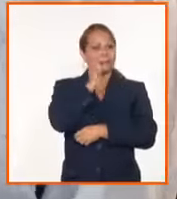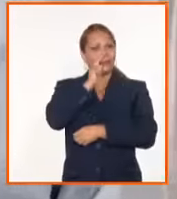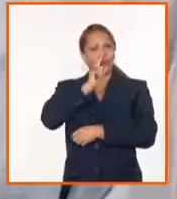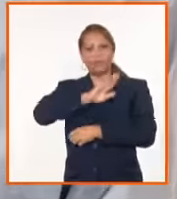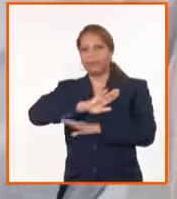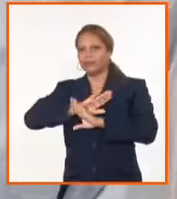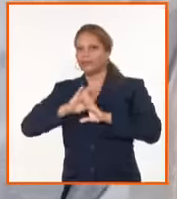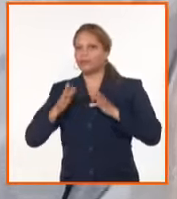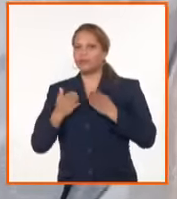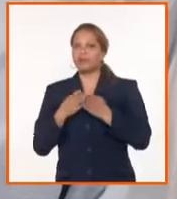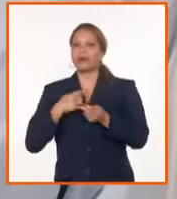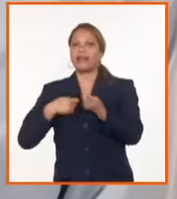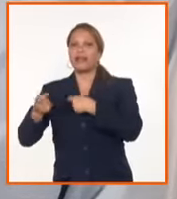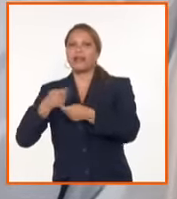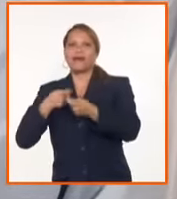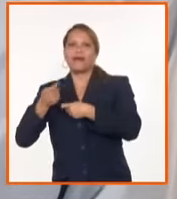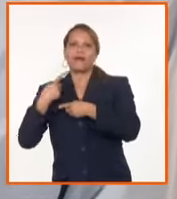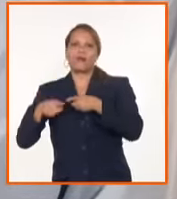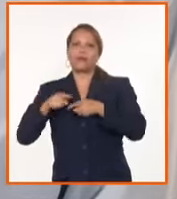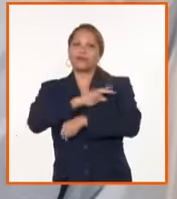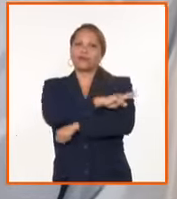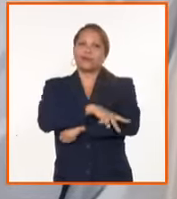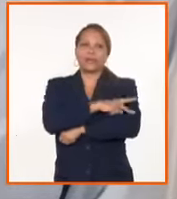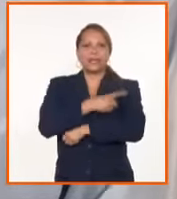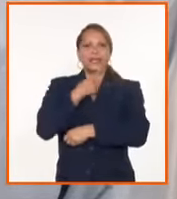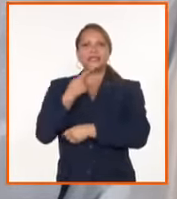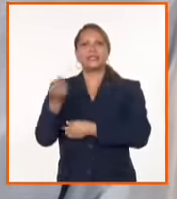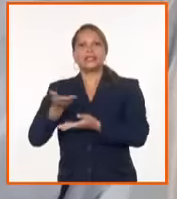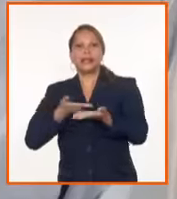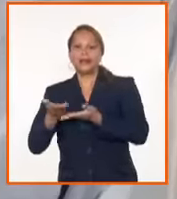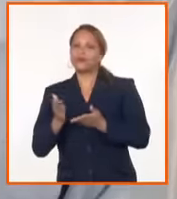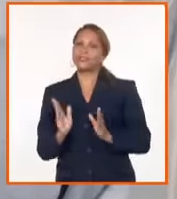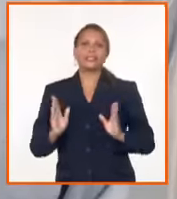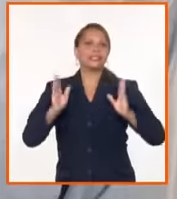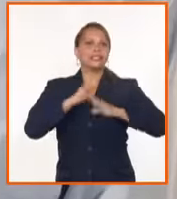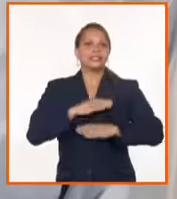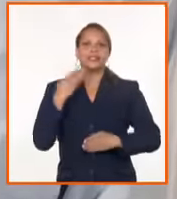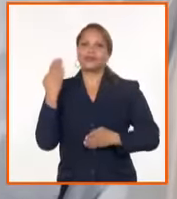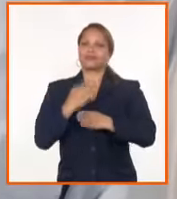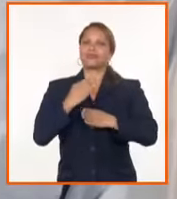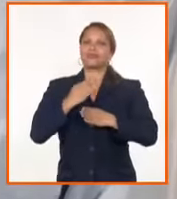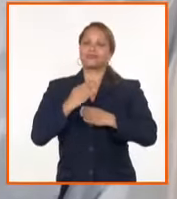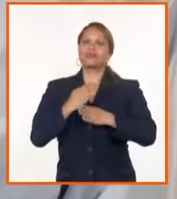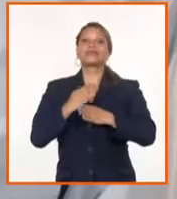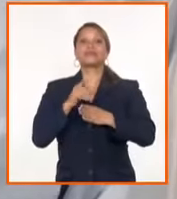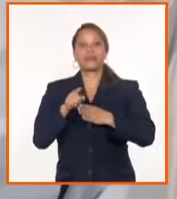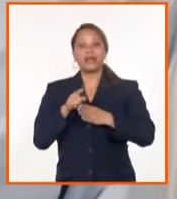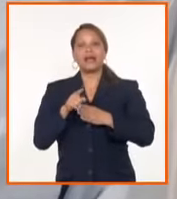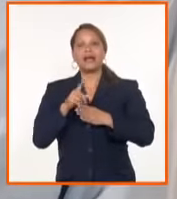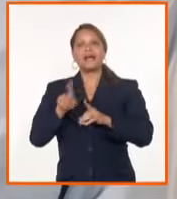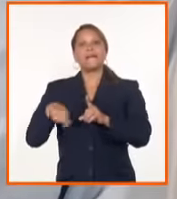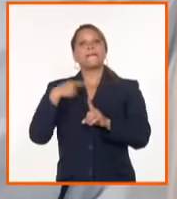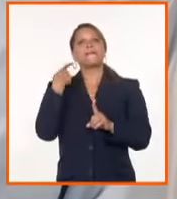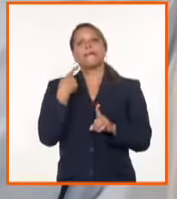otras formas de financiamiento que podíamos tener. Y una enorme persecución